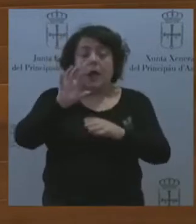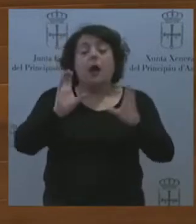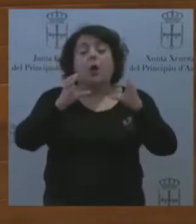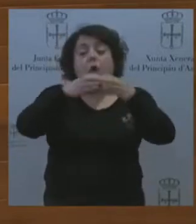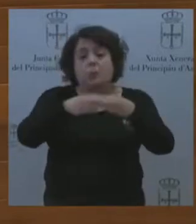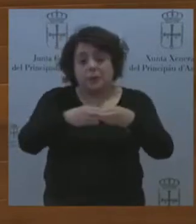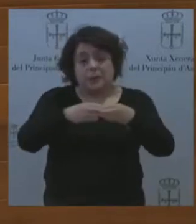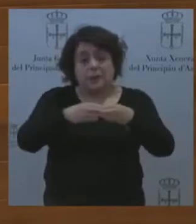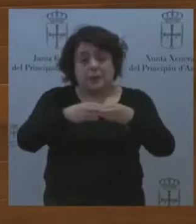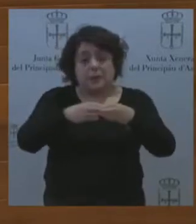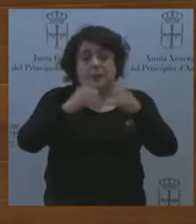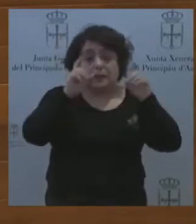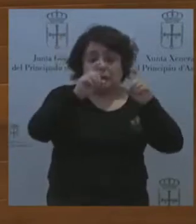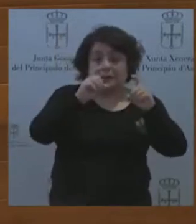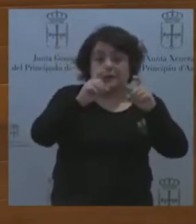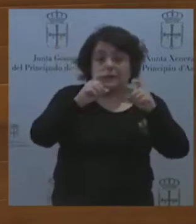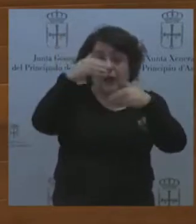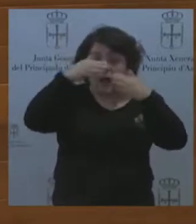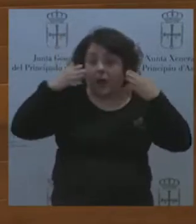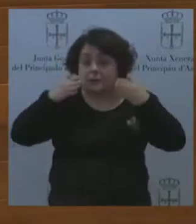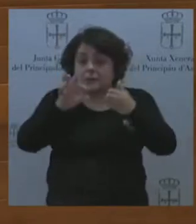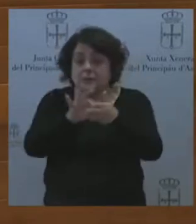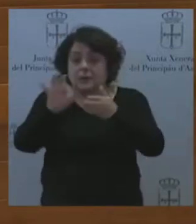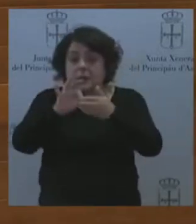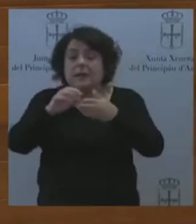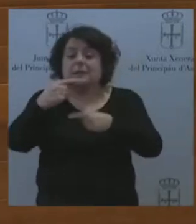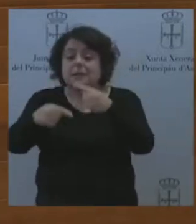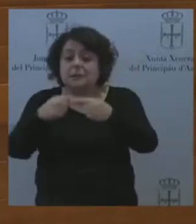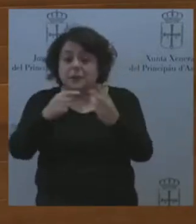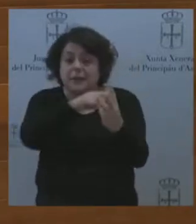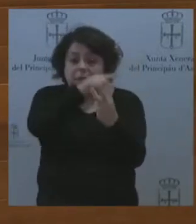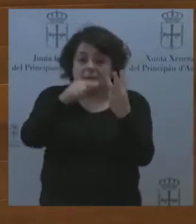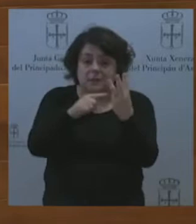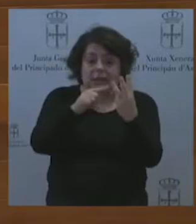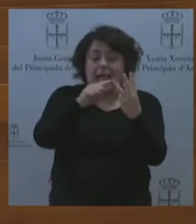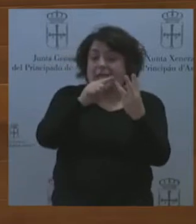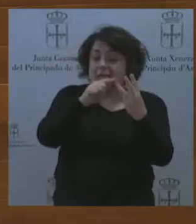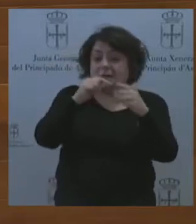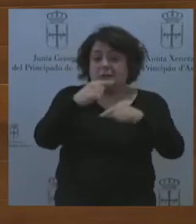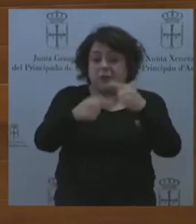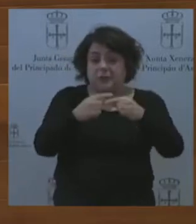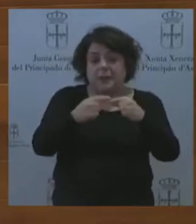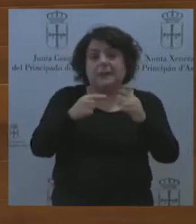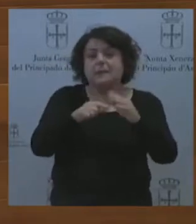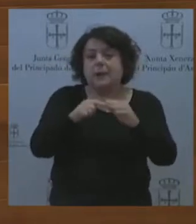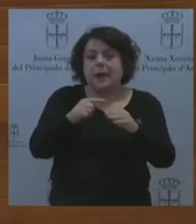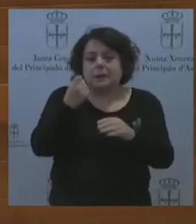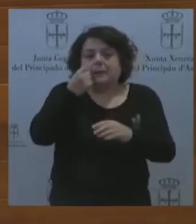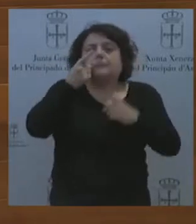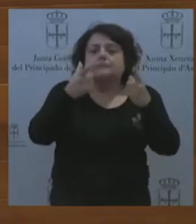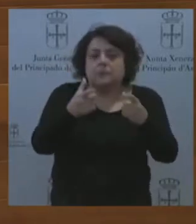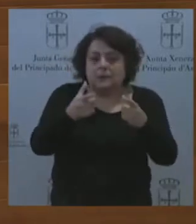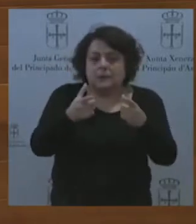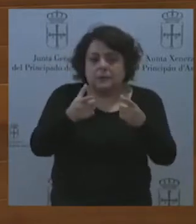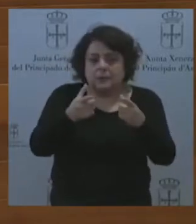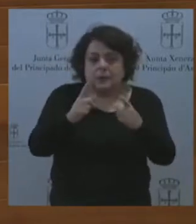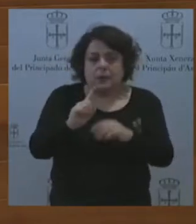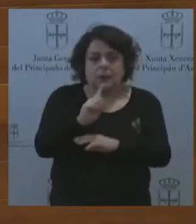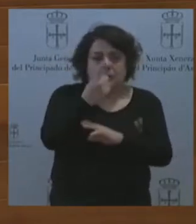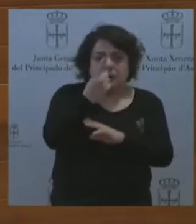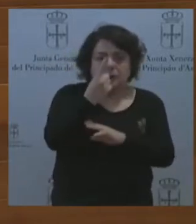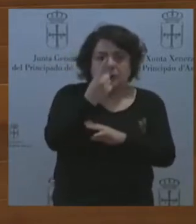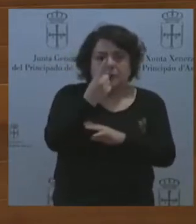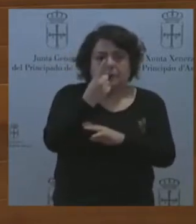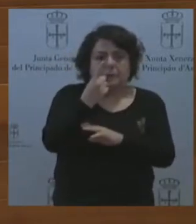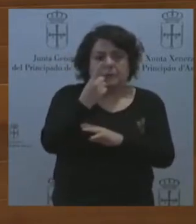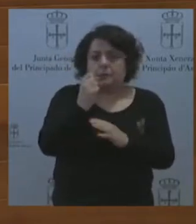familias, estas últimas las más idóneas para detectar los primeros signos de alarma. El curso académico empezó